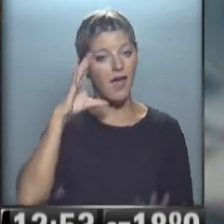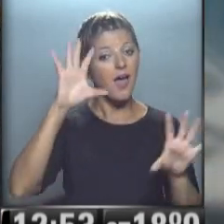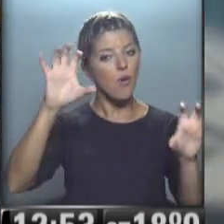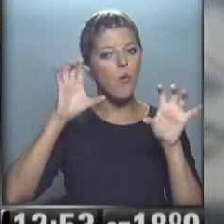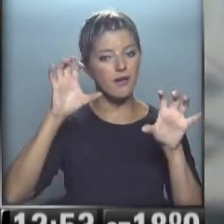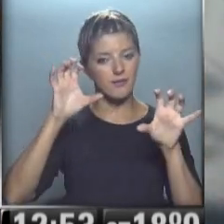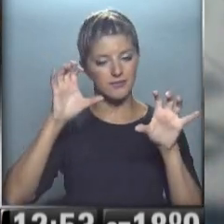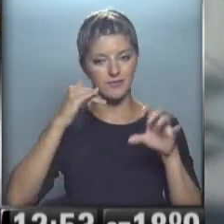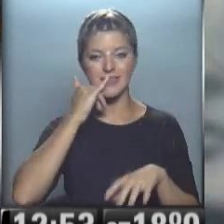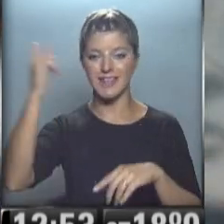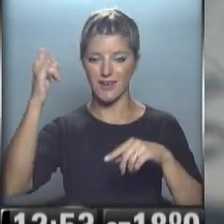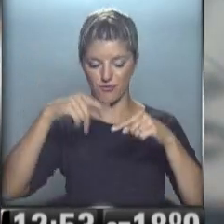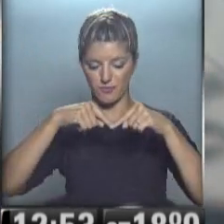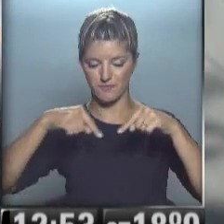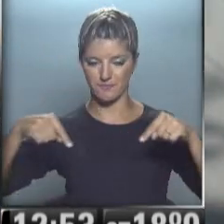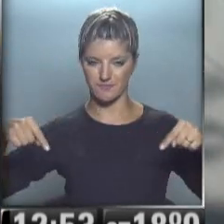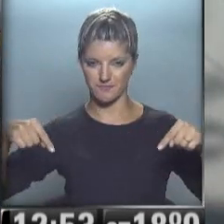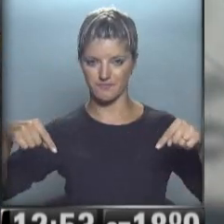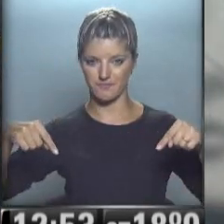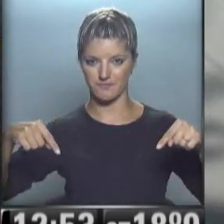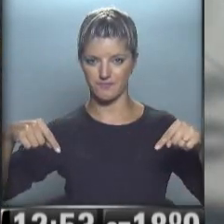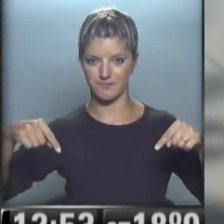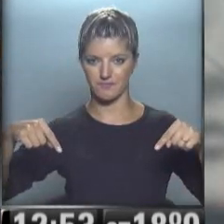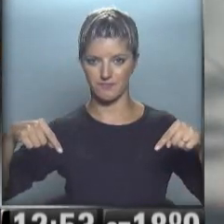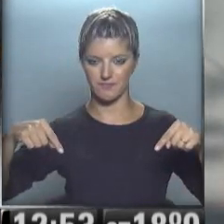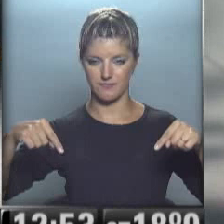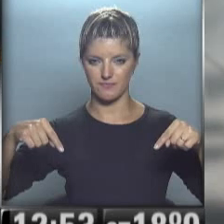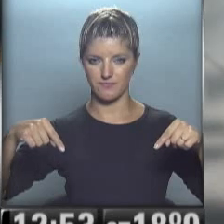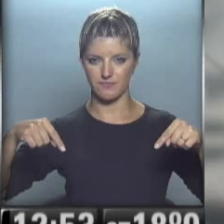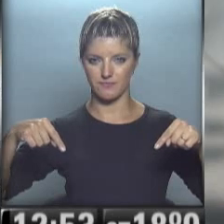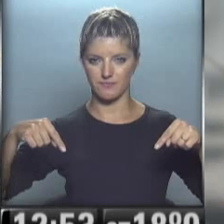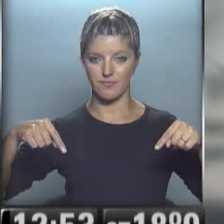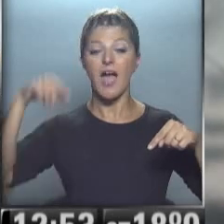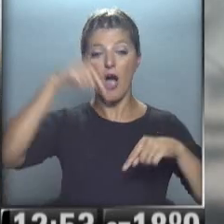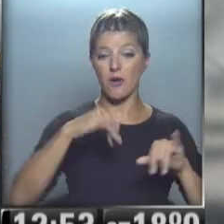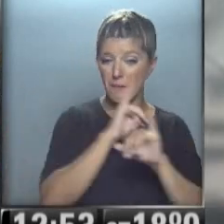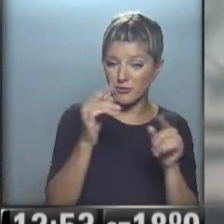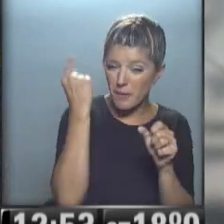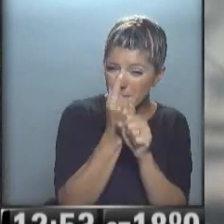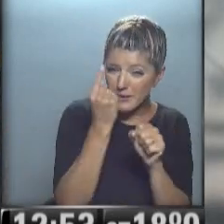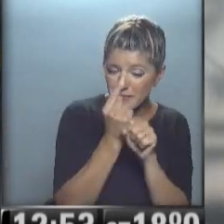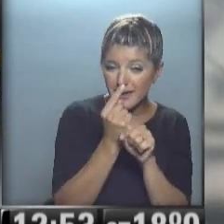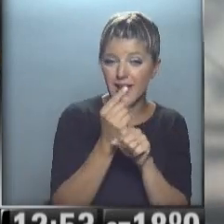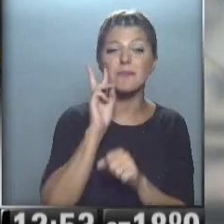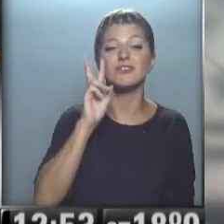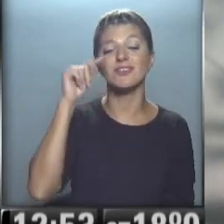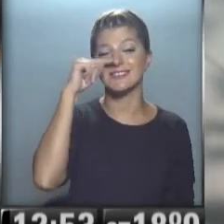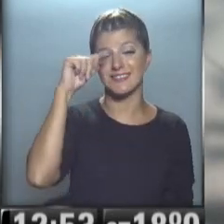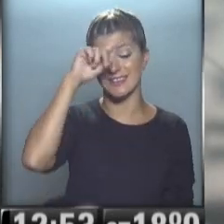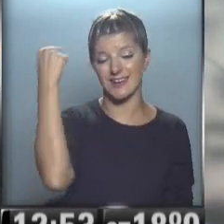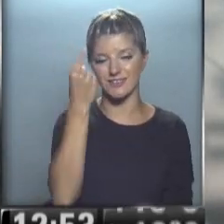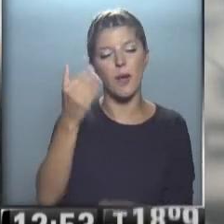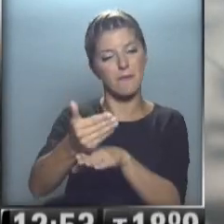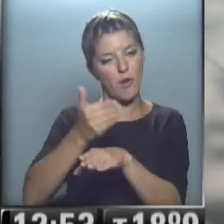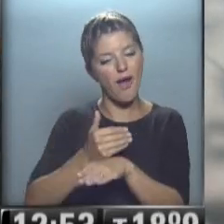0800 tr4 1777 4535 0709 nos vamos a la primera pausa en visión 7 internacional no sin antes